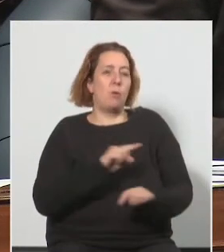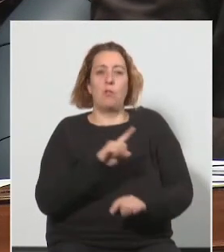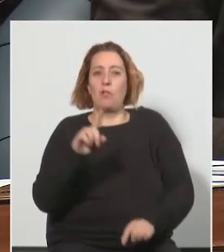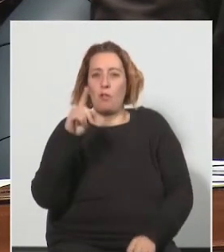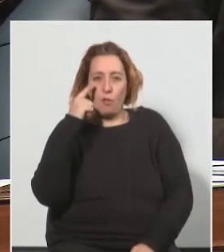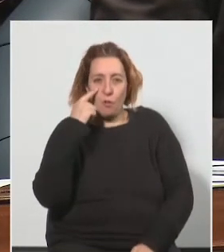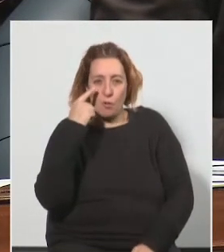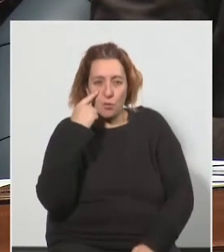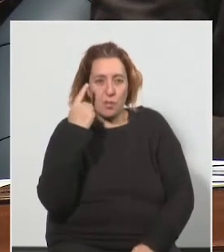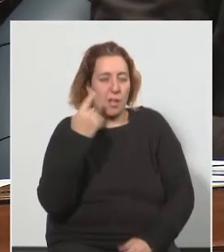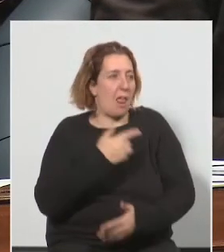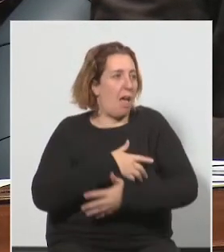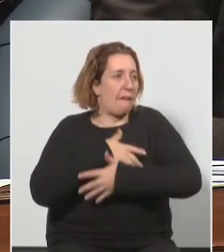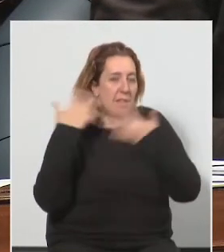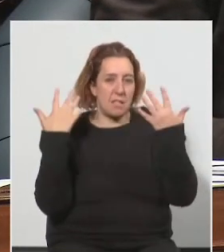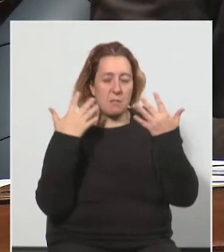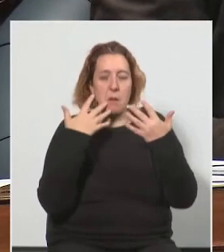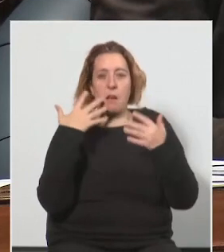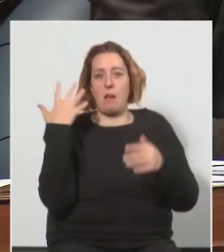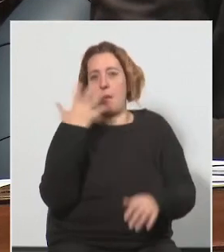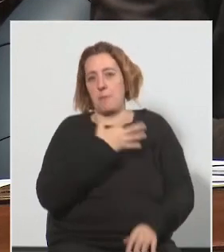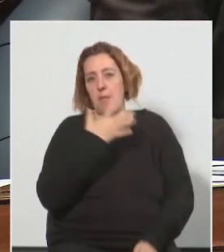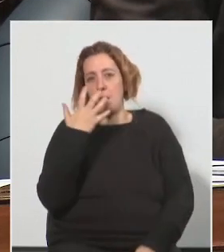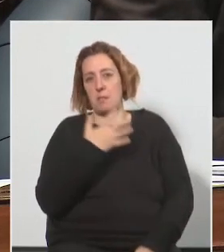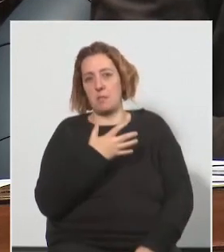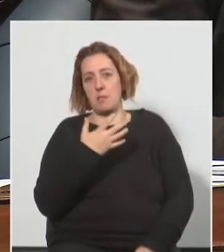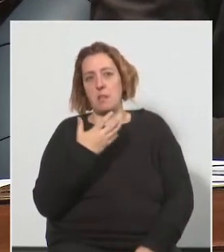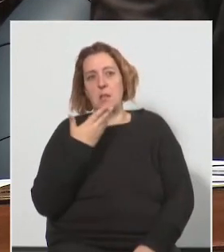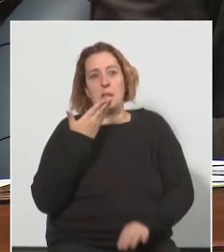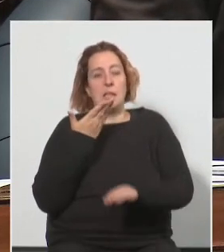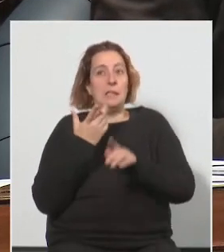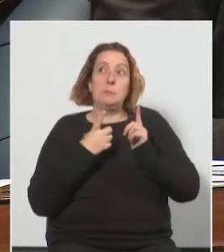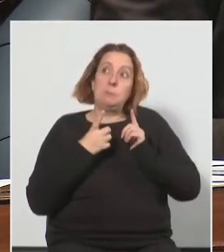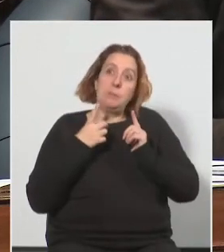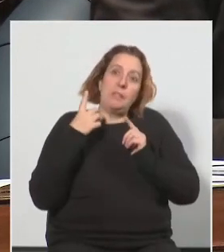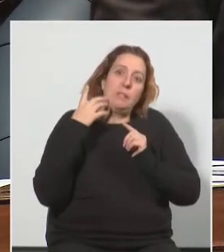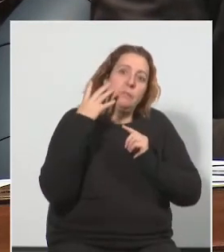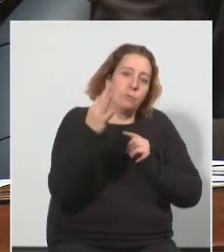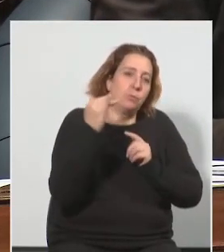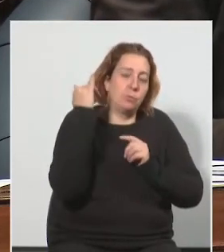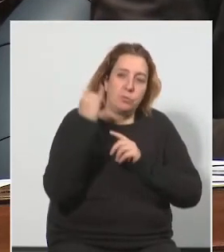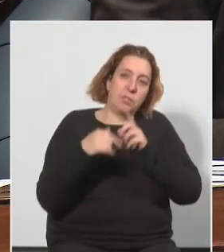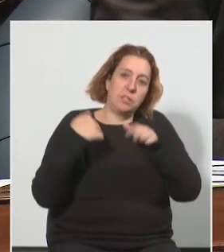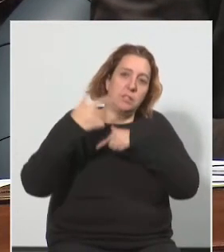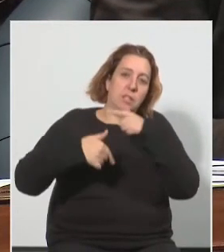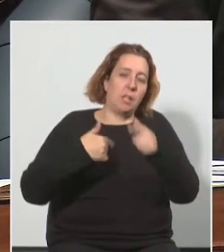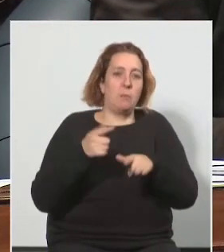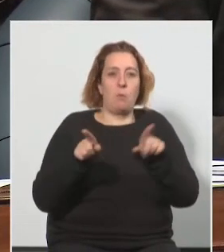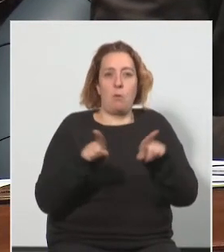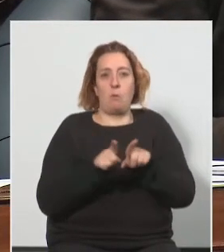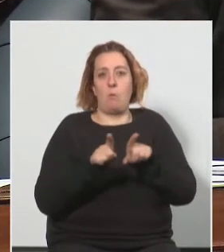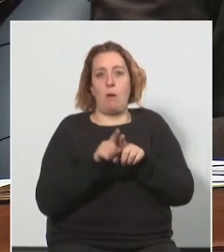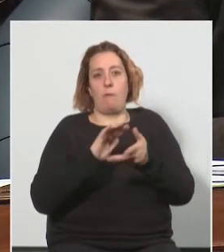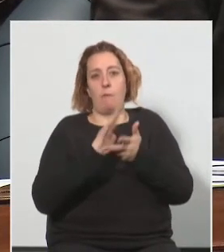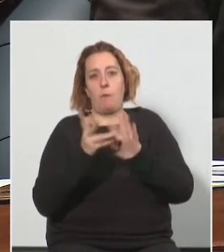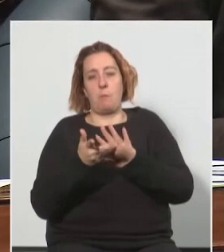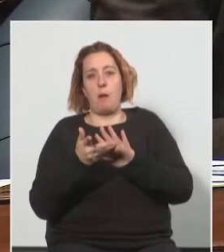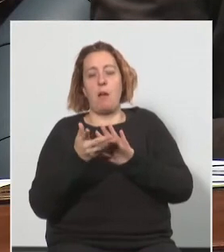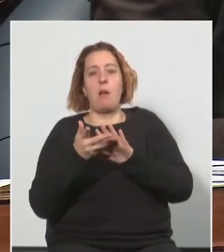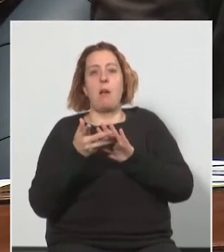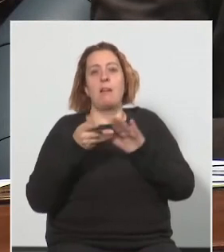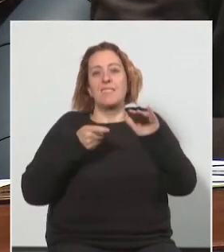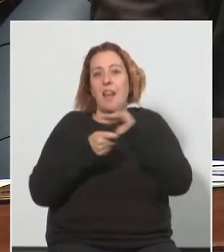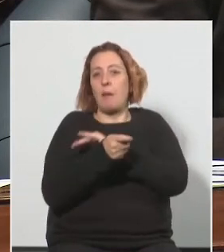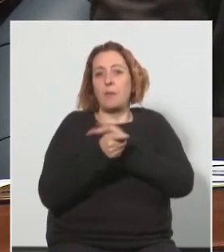desconocer las gravísimas calamidades que nos espera en el futuro si seguimos en este camino. El tráfico de